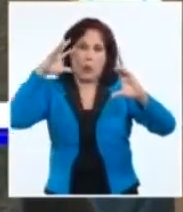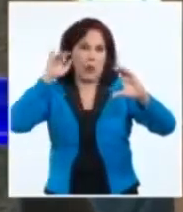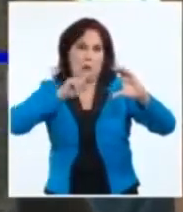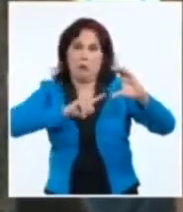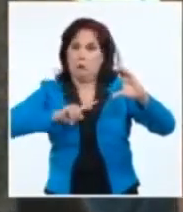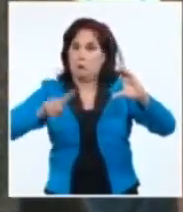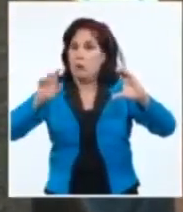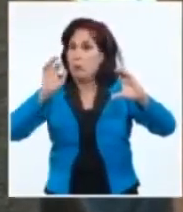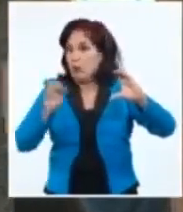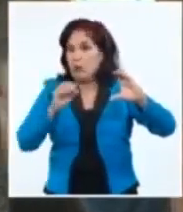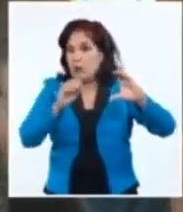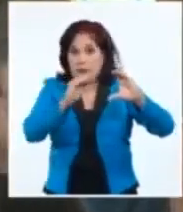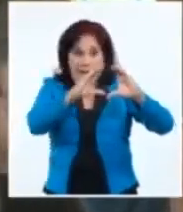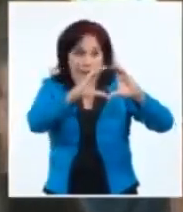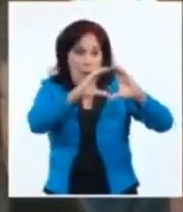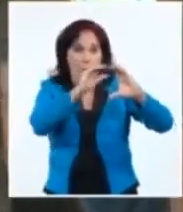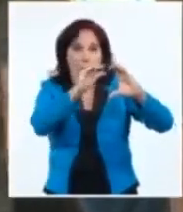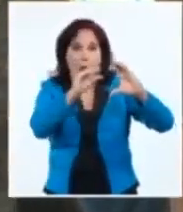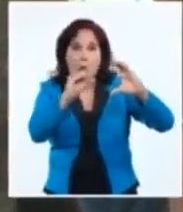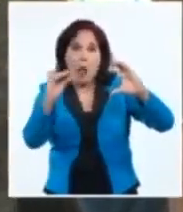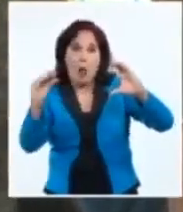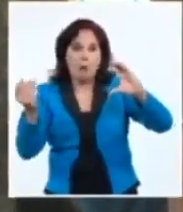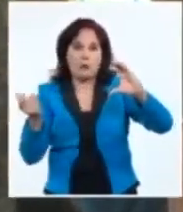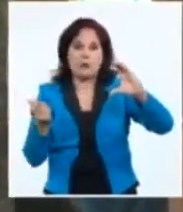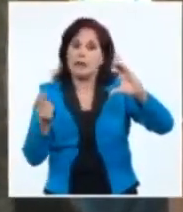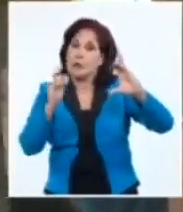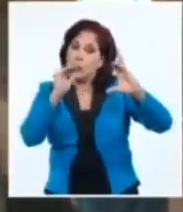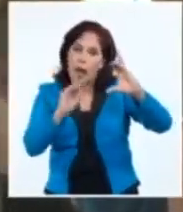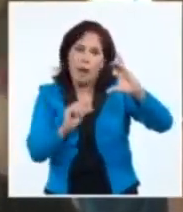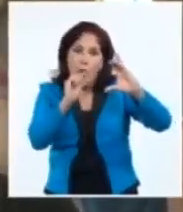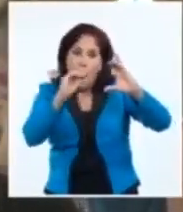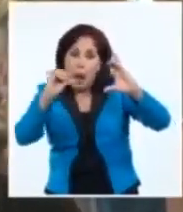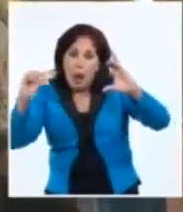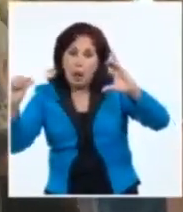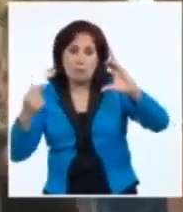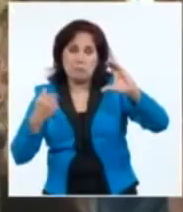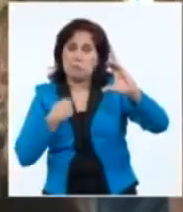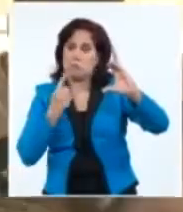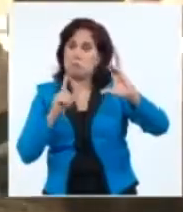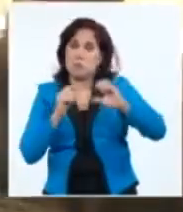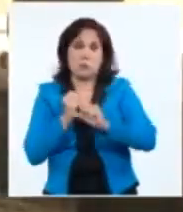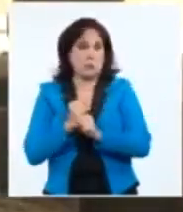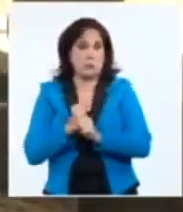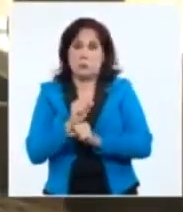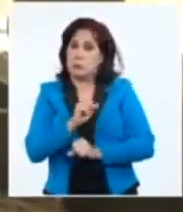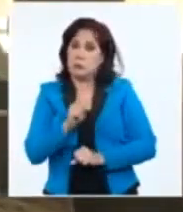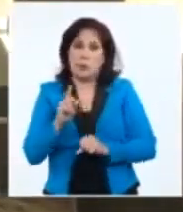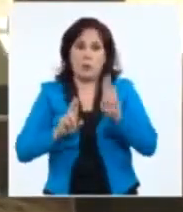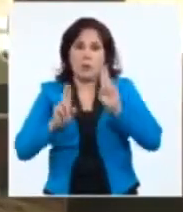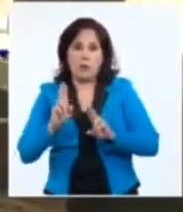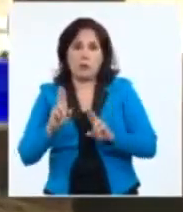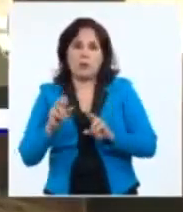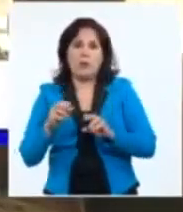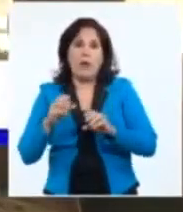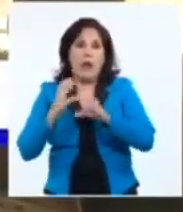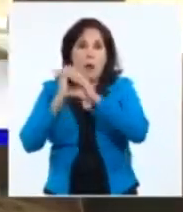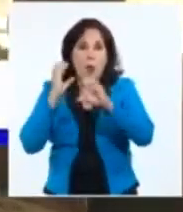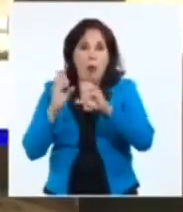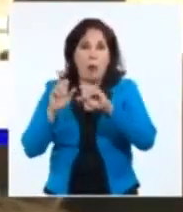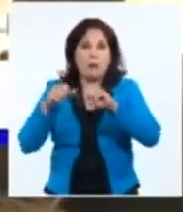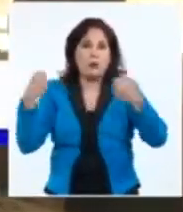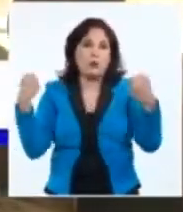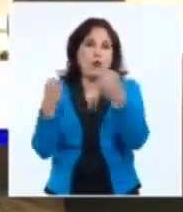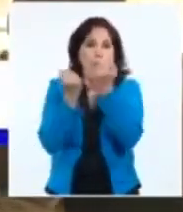realmente percibimos que está, o sea, está quizás un poco bajo para nosotros los trabajadores. Llegan las guaguas chocadas,